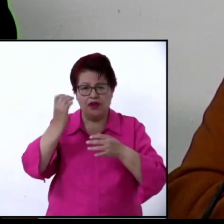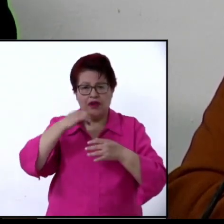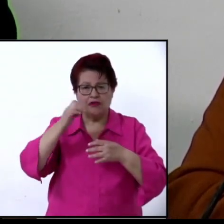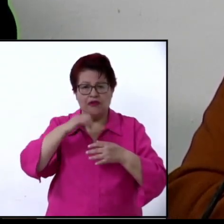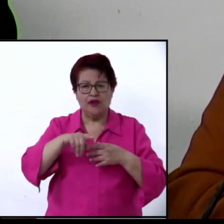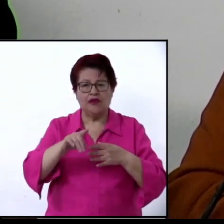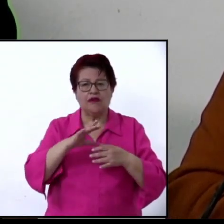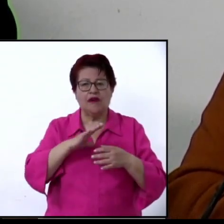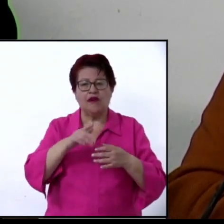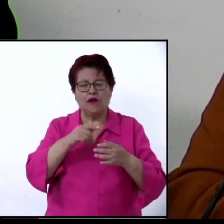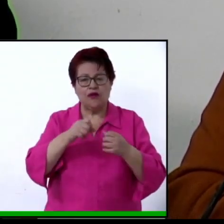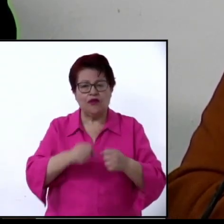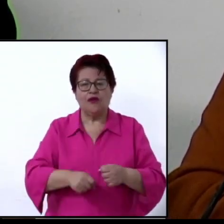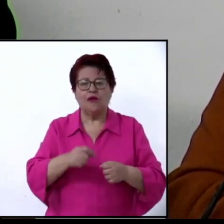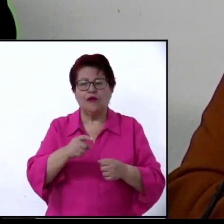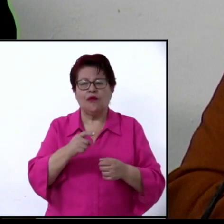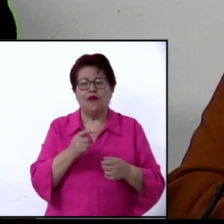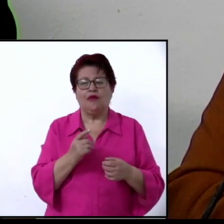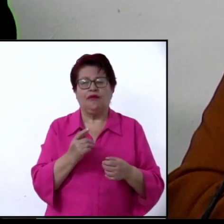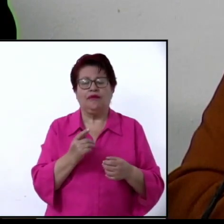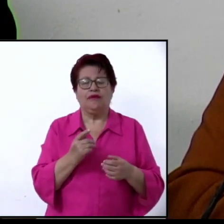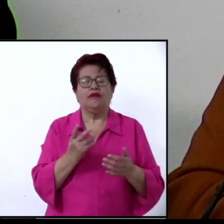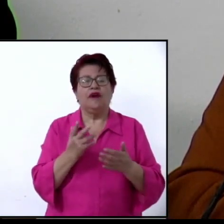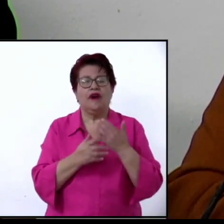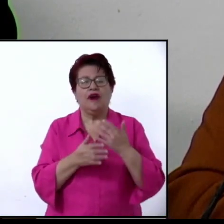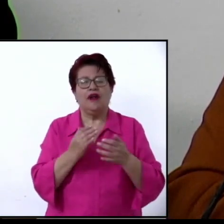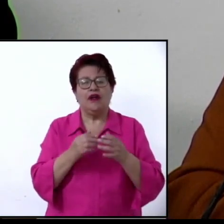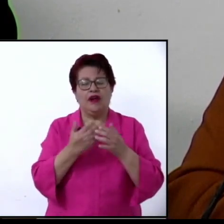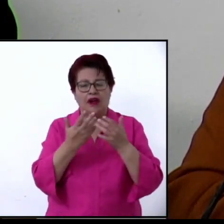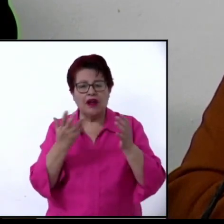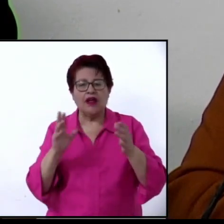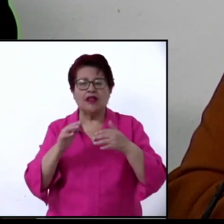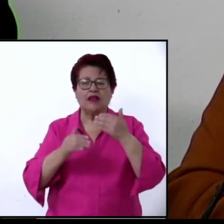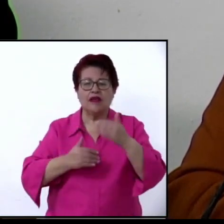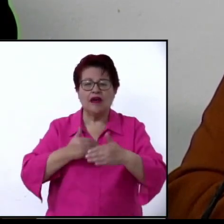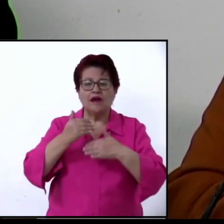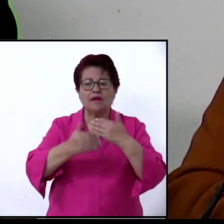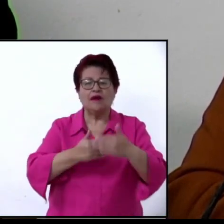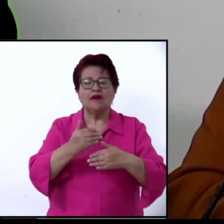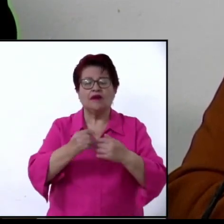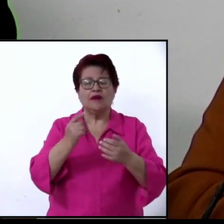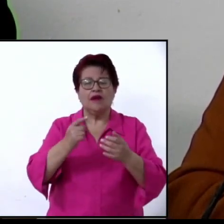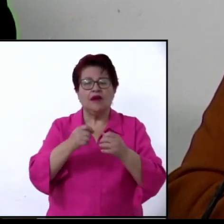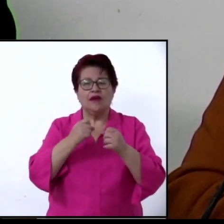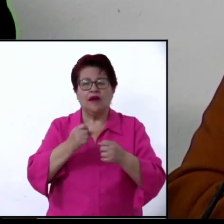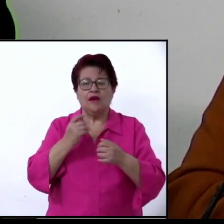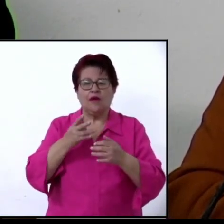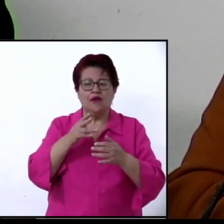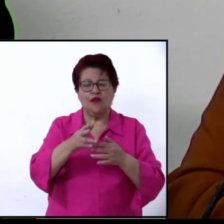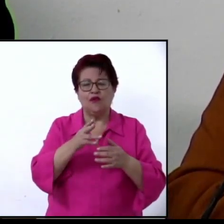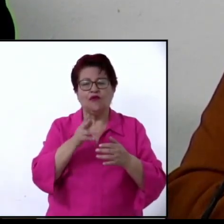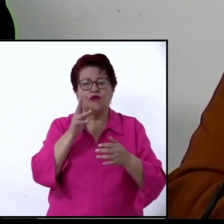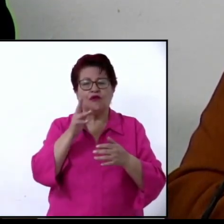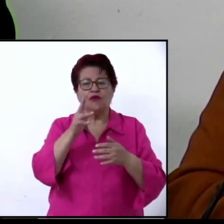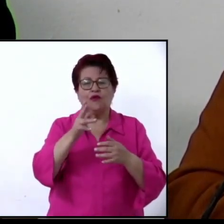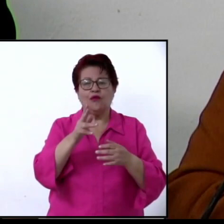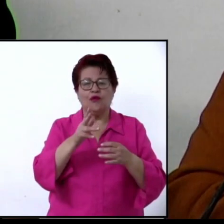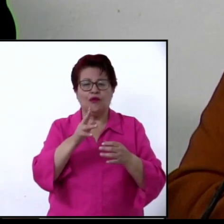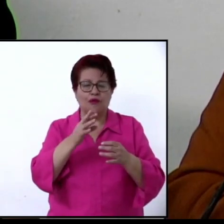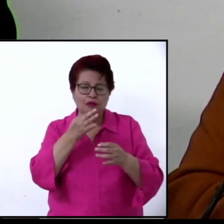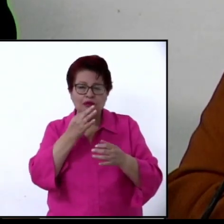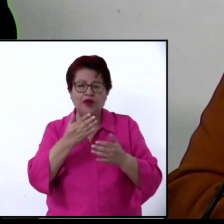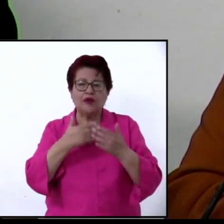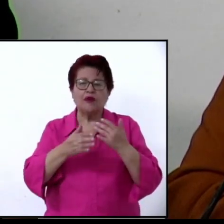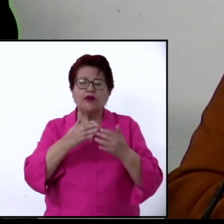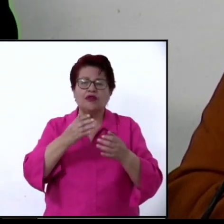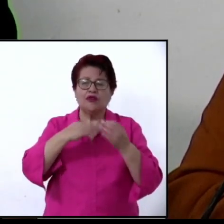expertos, estoy segura que se lograrán grandes avances, asegurando un futuro prometedor para todas